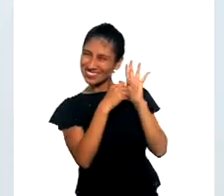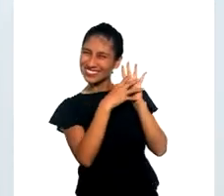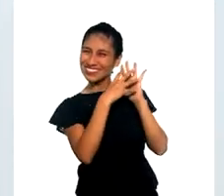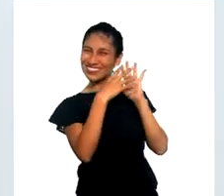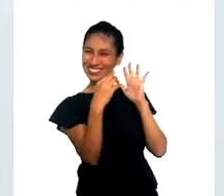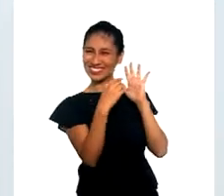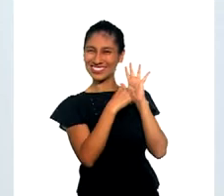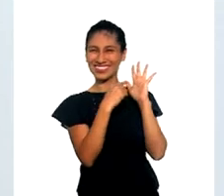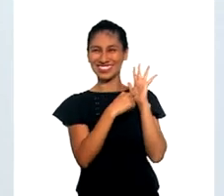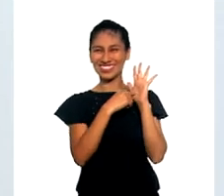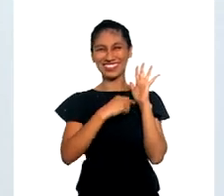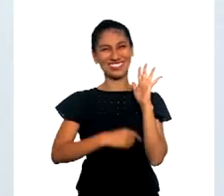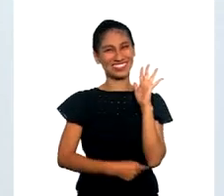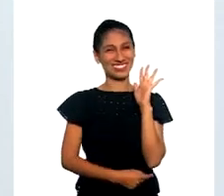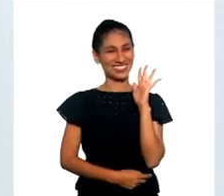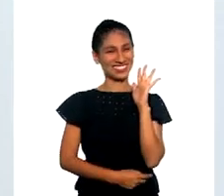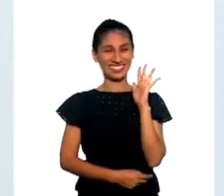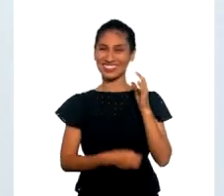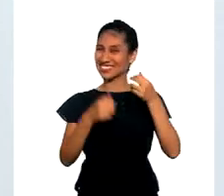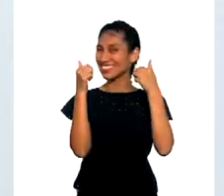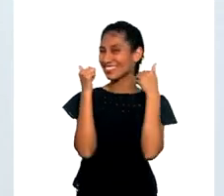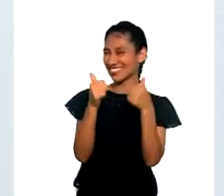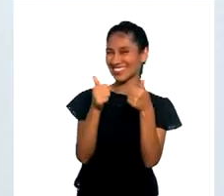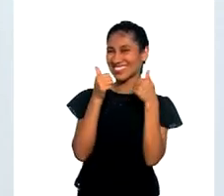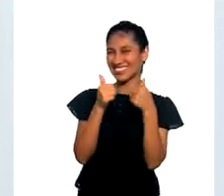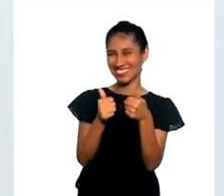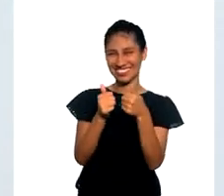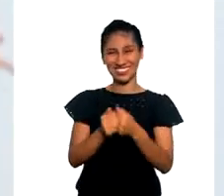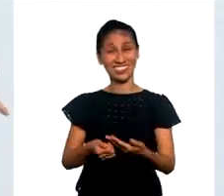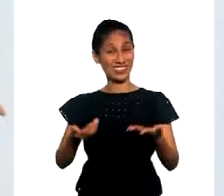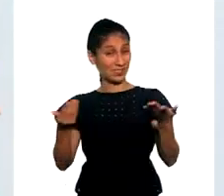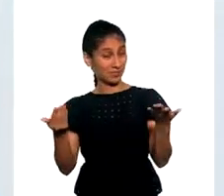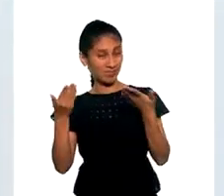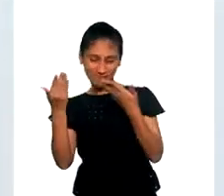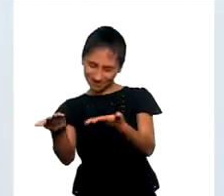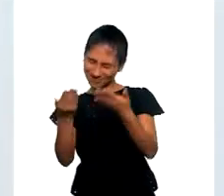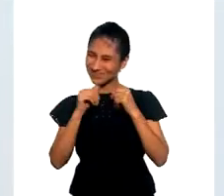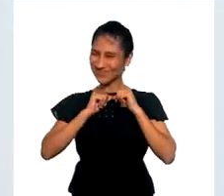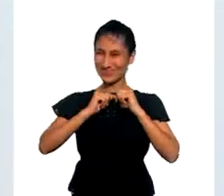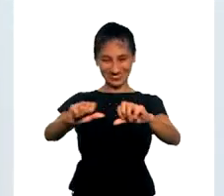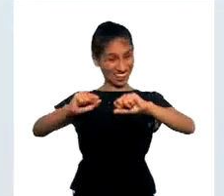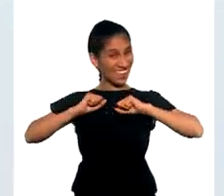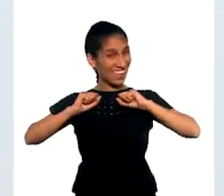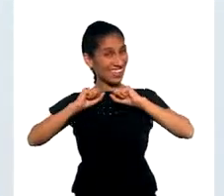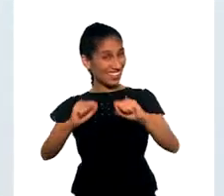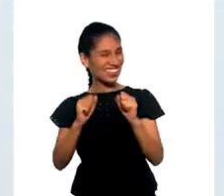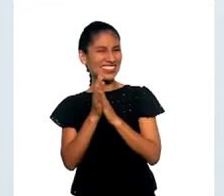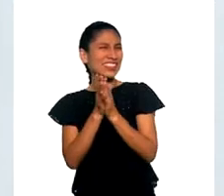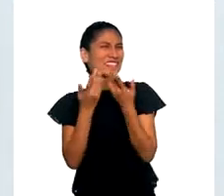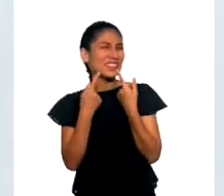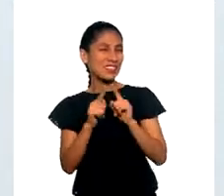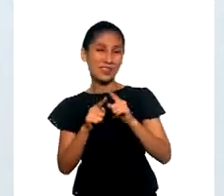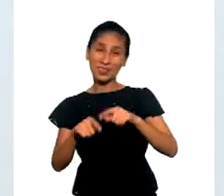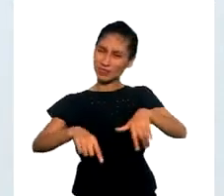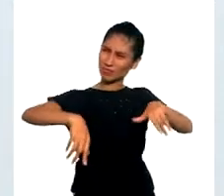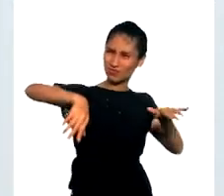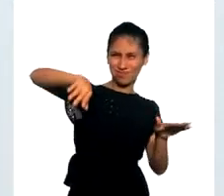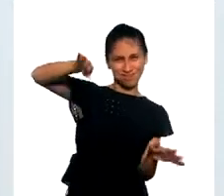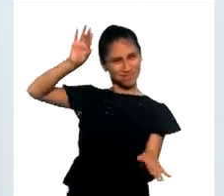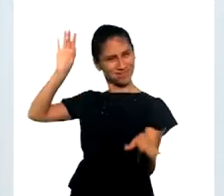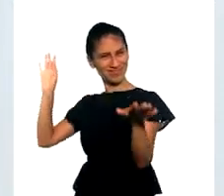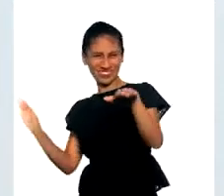vértebra por ver hoy bien chicos los invito a seguir en movimiento y sobre todo a ser